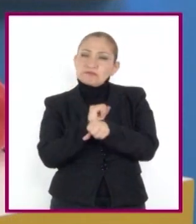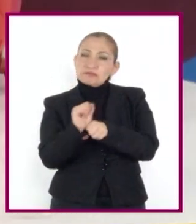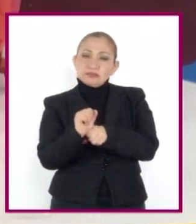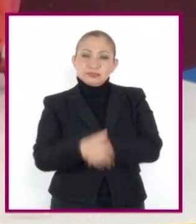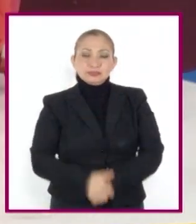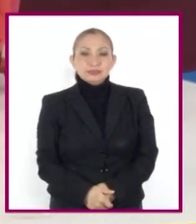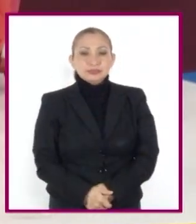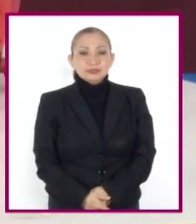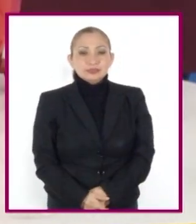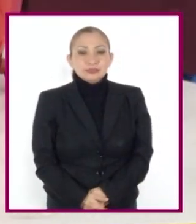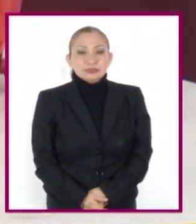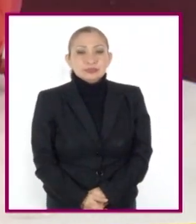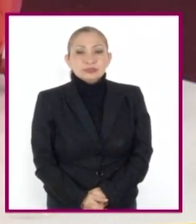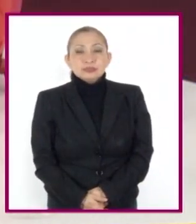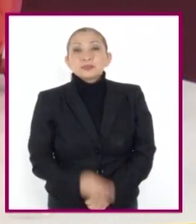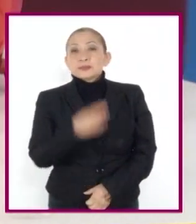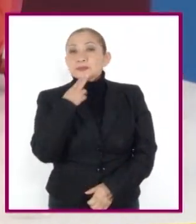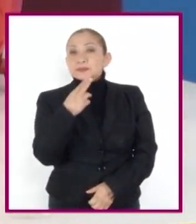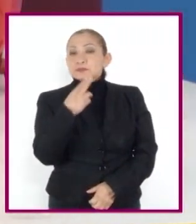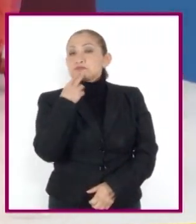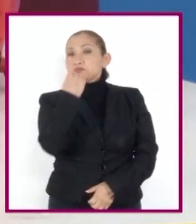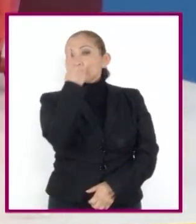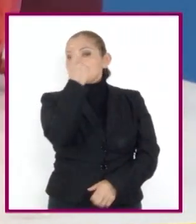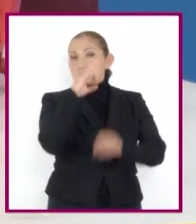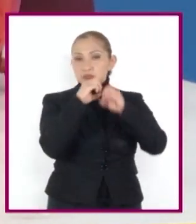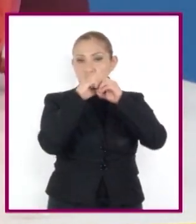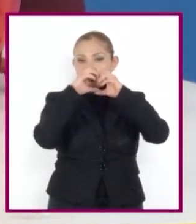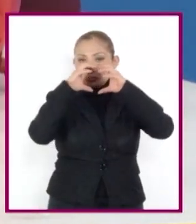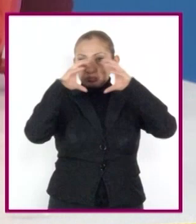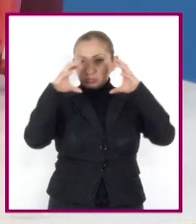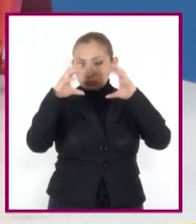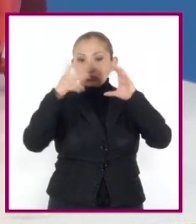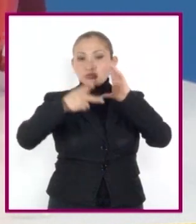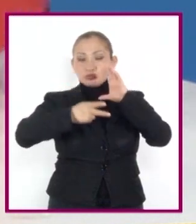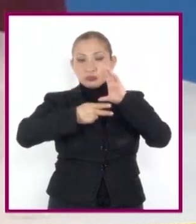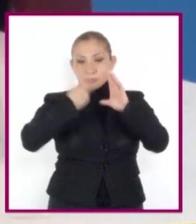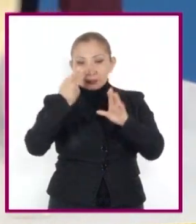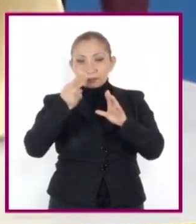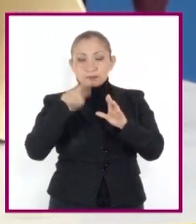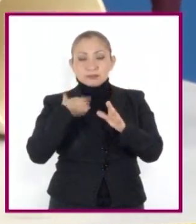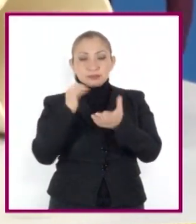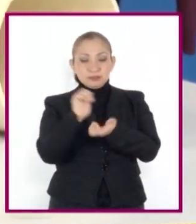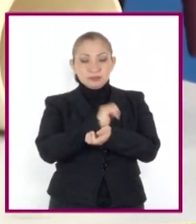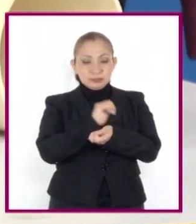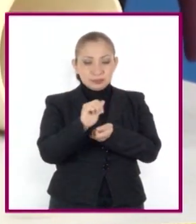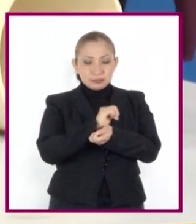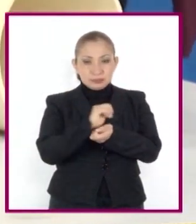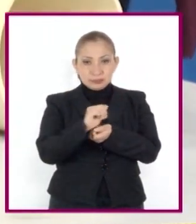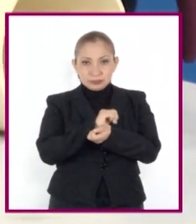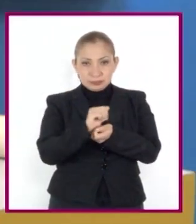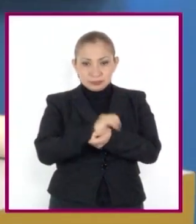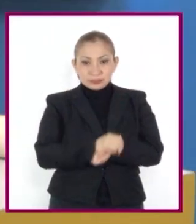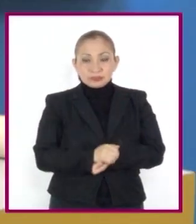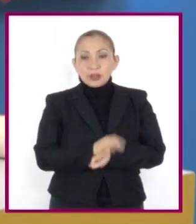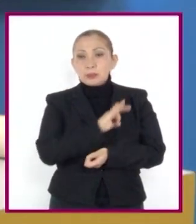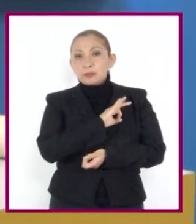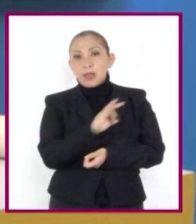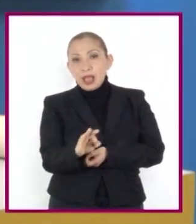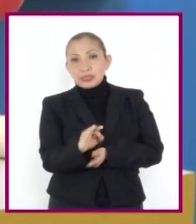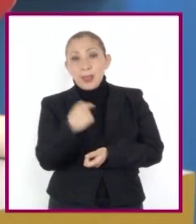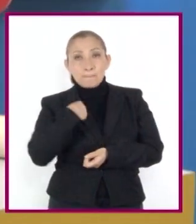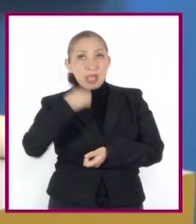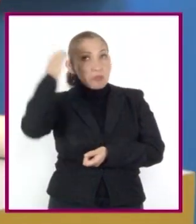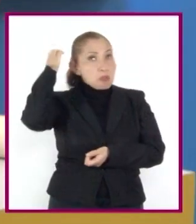sencilla. Vamos a ocupar solamente un globo y de nueva cuenta frotaremos sobre un cuerpo. Puede ser sobre